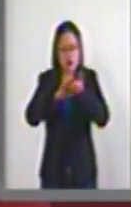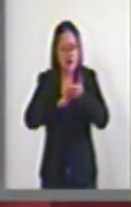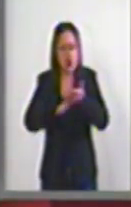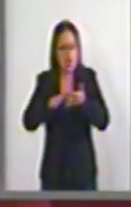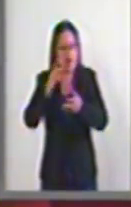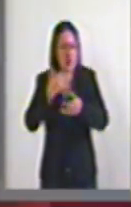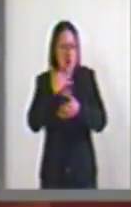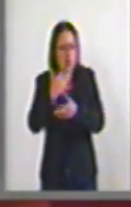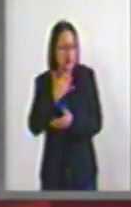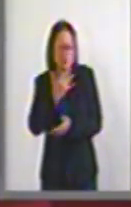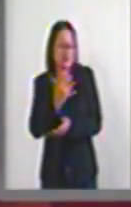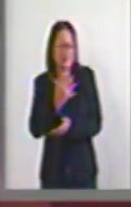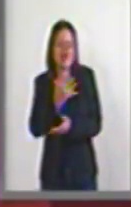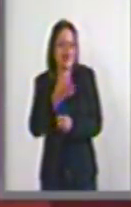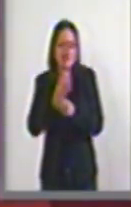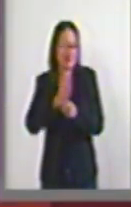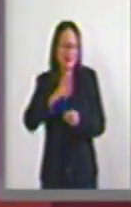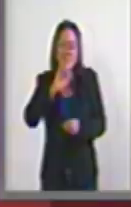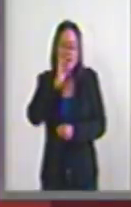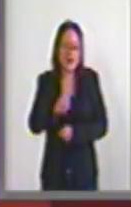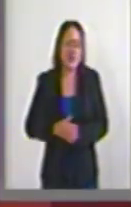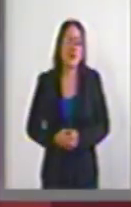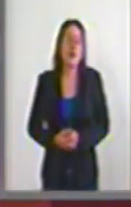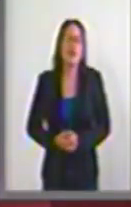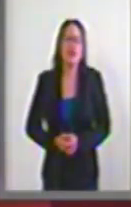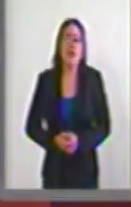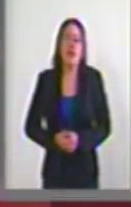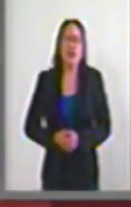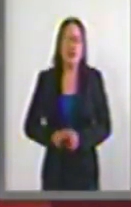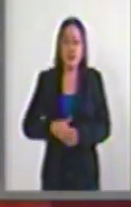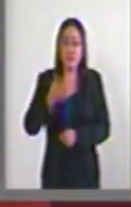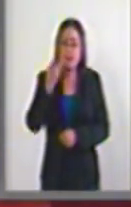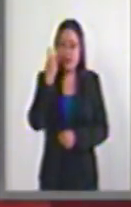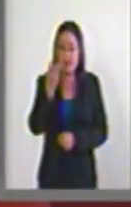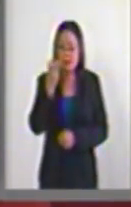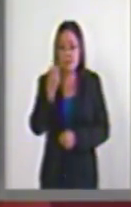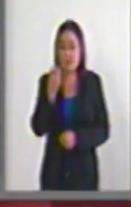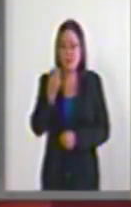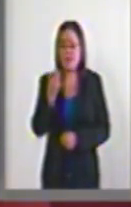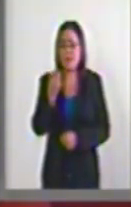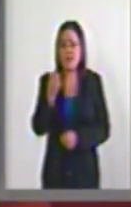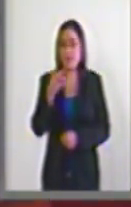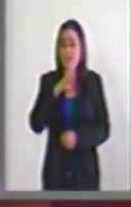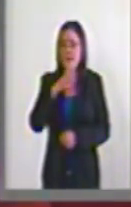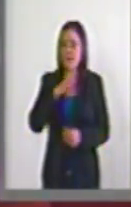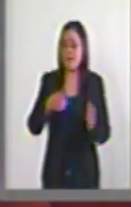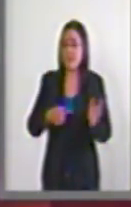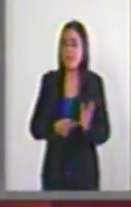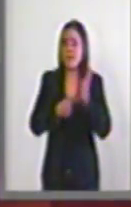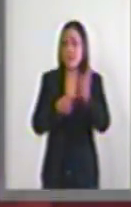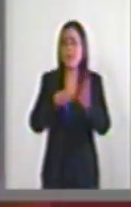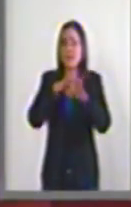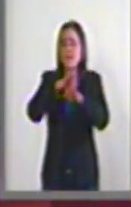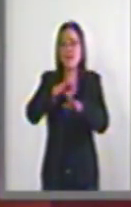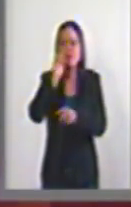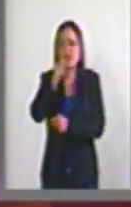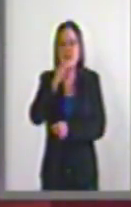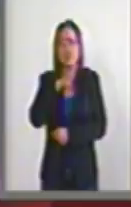problemática. Muestra de ello se encuentra en el Índice de Percepción de la